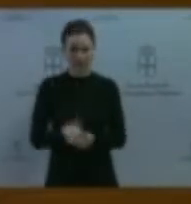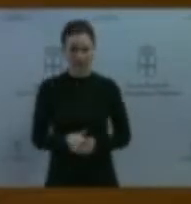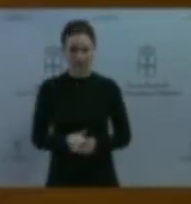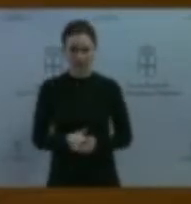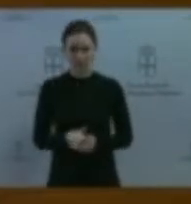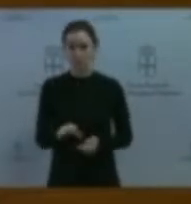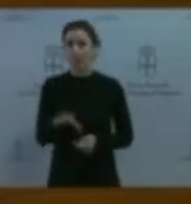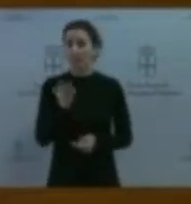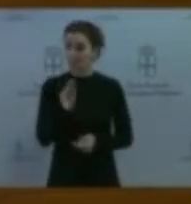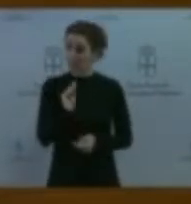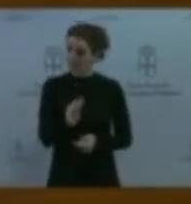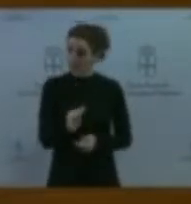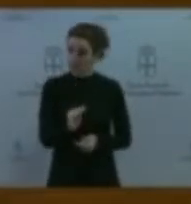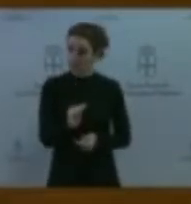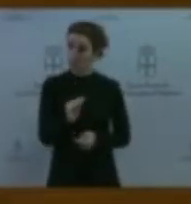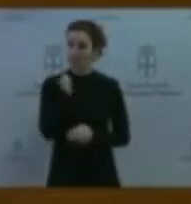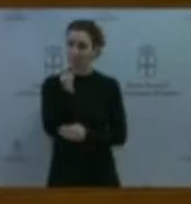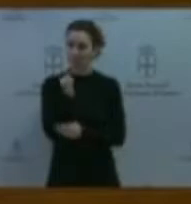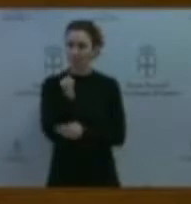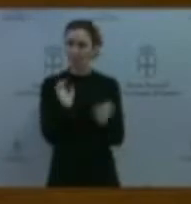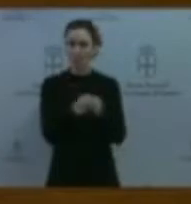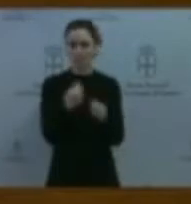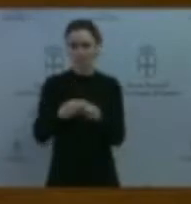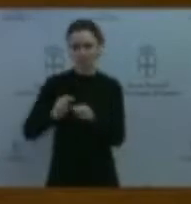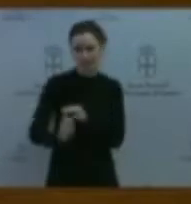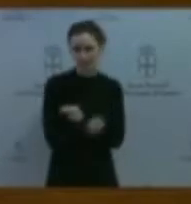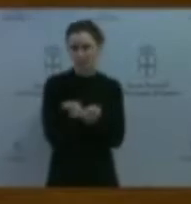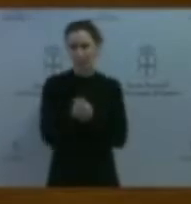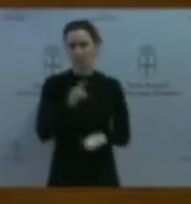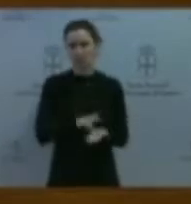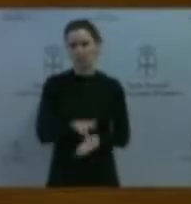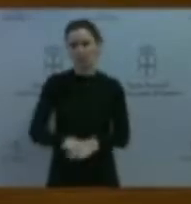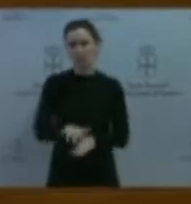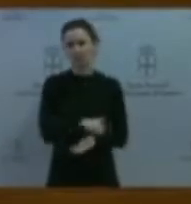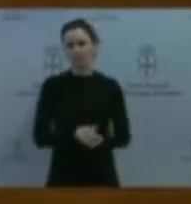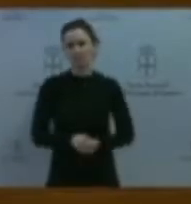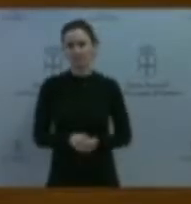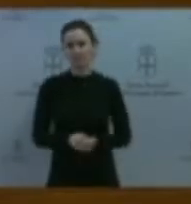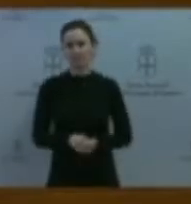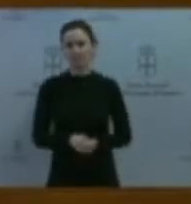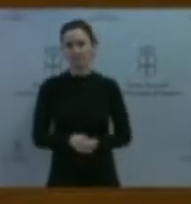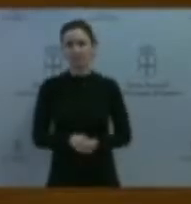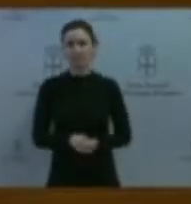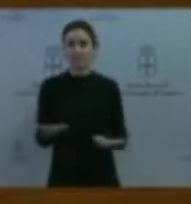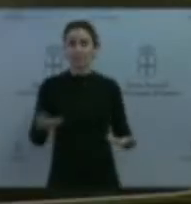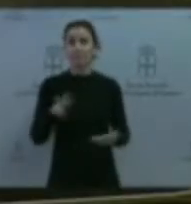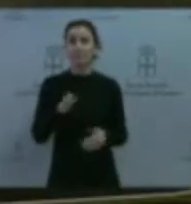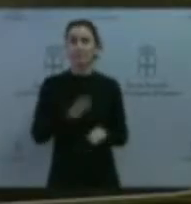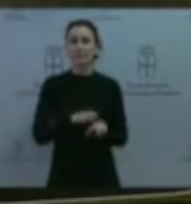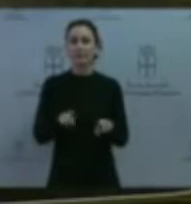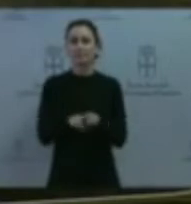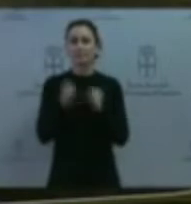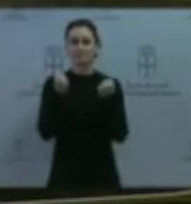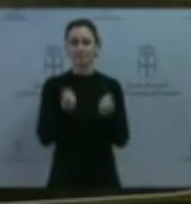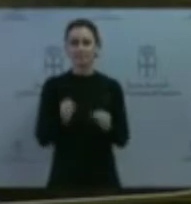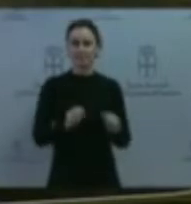los partidos políticos en muchos lugares, ¿no? Y esta crisis, por tanto, tiene que servir para reubicar nuestras prioridades. Yo creo que tiene que servir para mirar al horizonte y